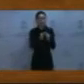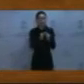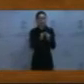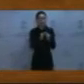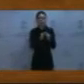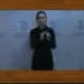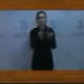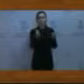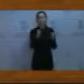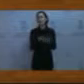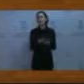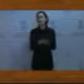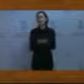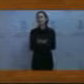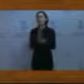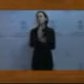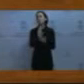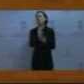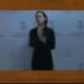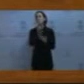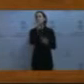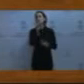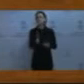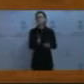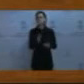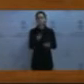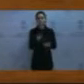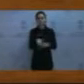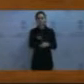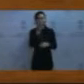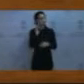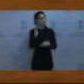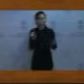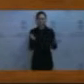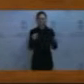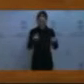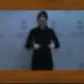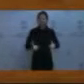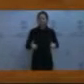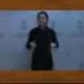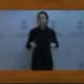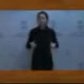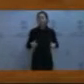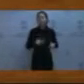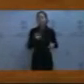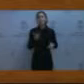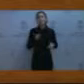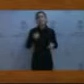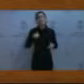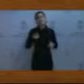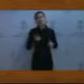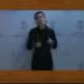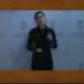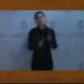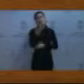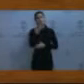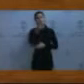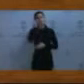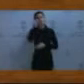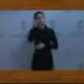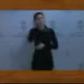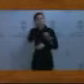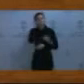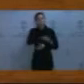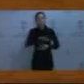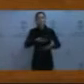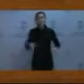se justificaba la presentación de esta moción, pero es que no he entendido la mayoría de las cosas que se han dicho aquí. Debe ser que yo tengo la mañana espesa. Pido mis disculpas,